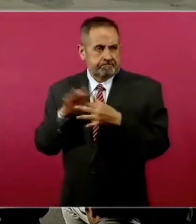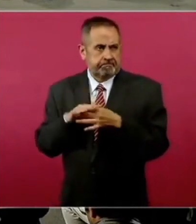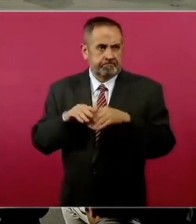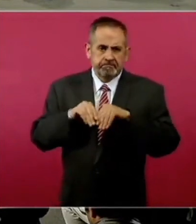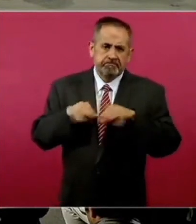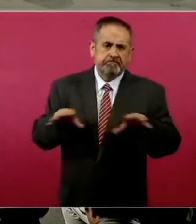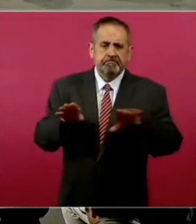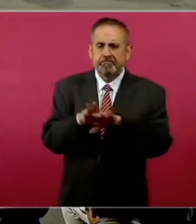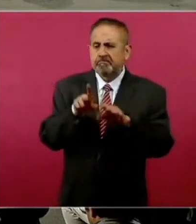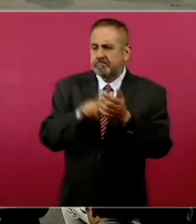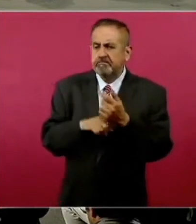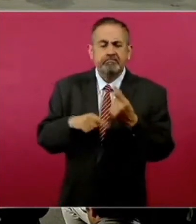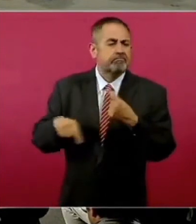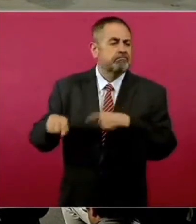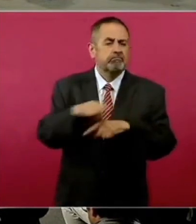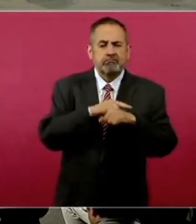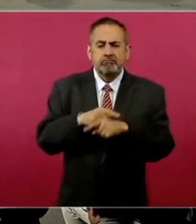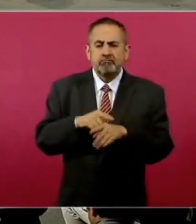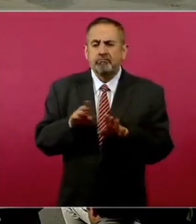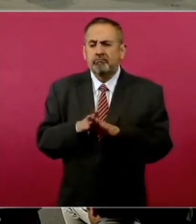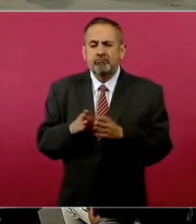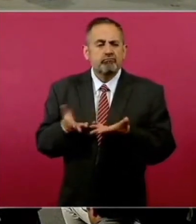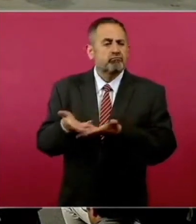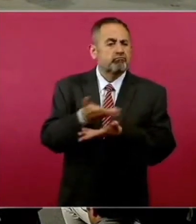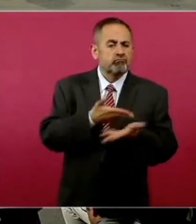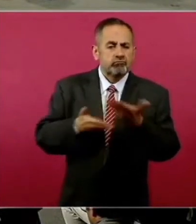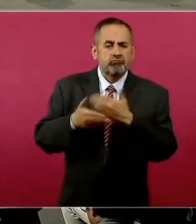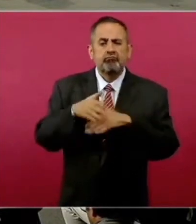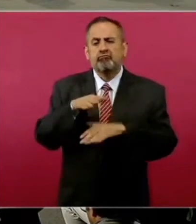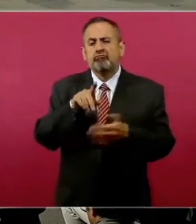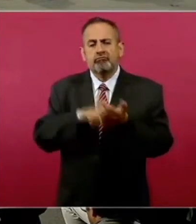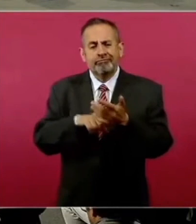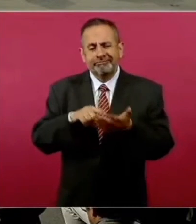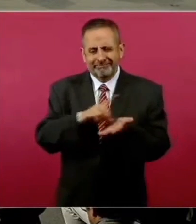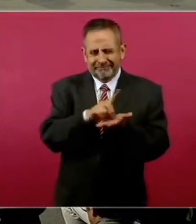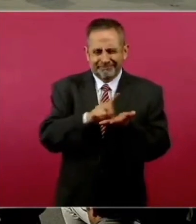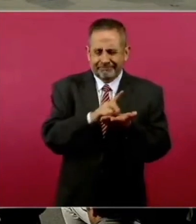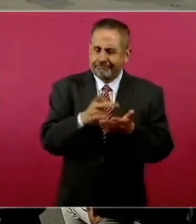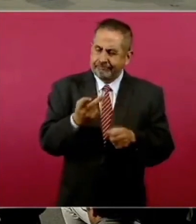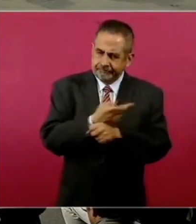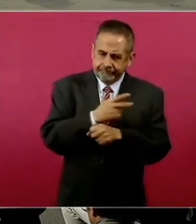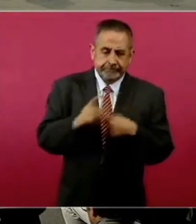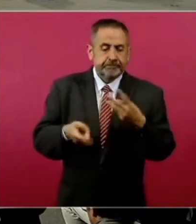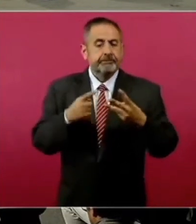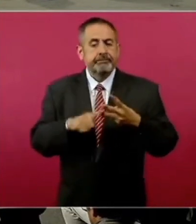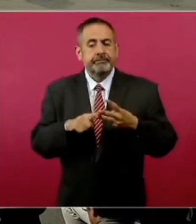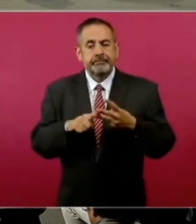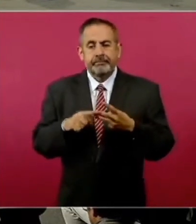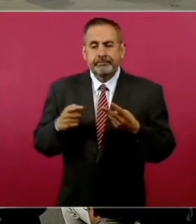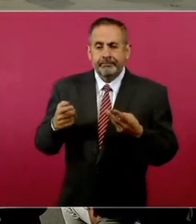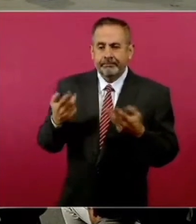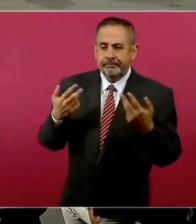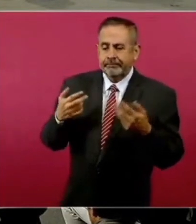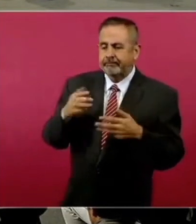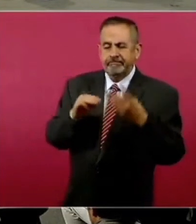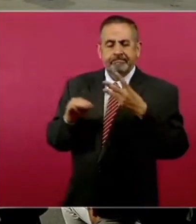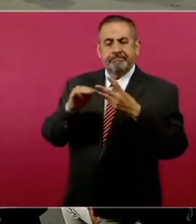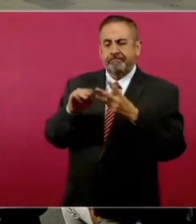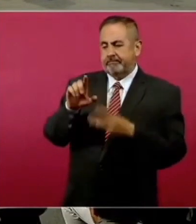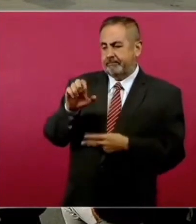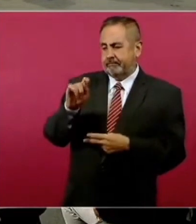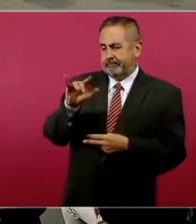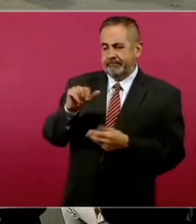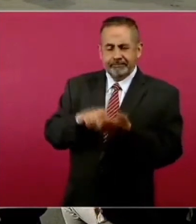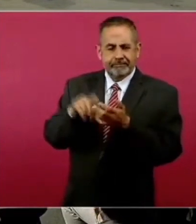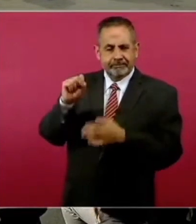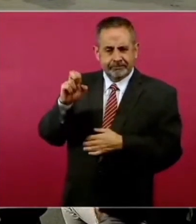dentro del programa de prevención social de las adicciones y la maestra Leticia Ramírez extiende su operativo